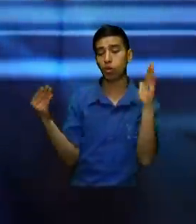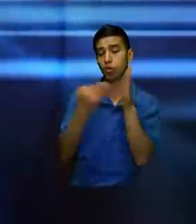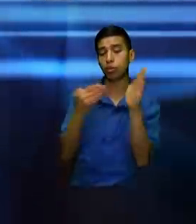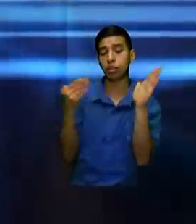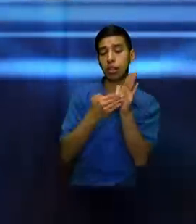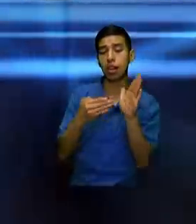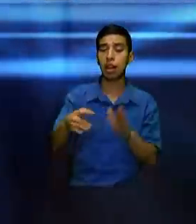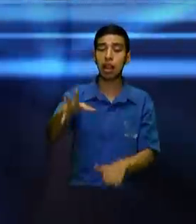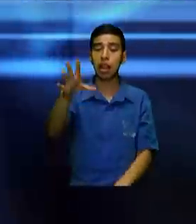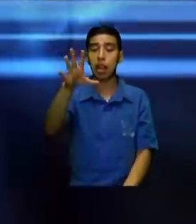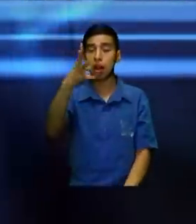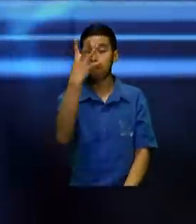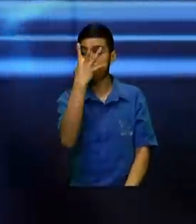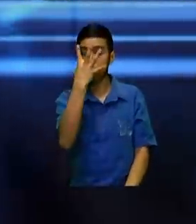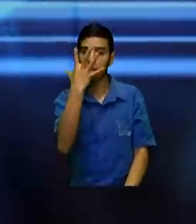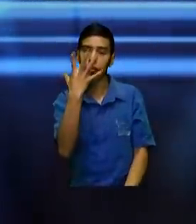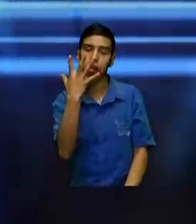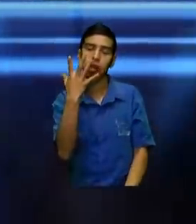genética.